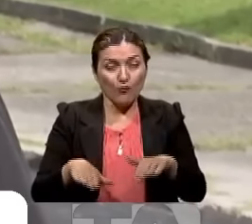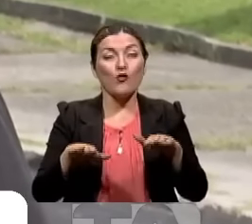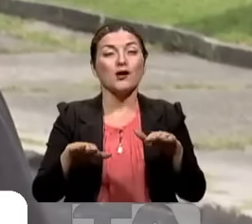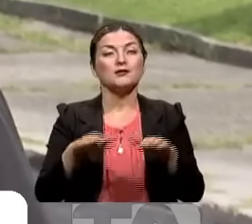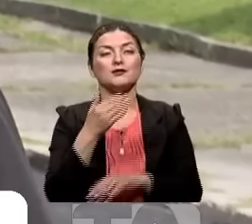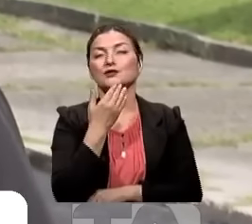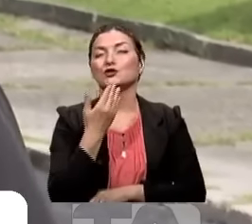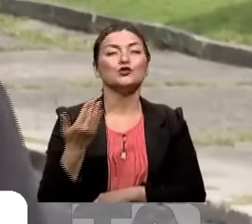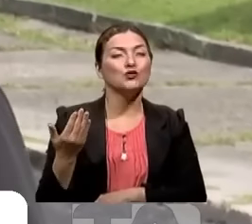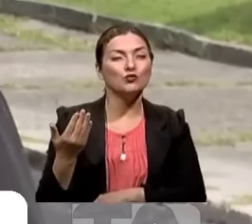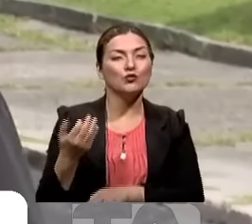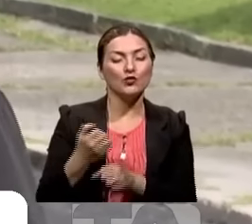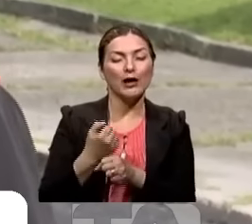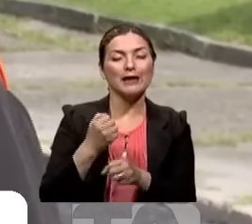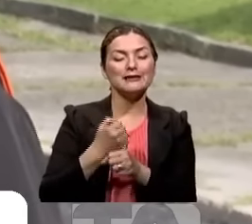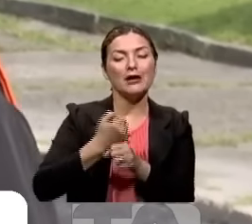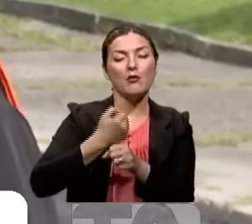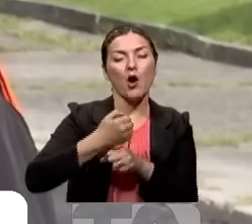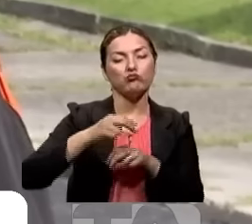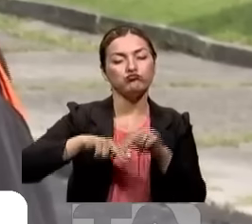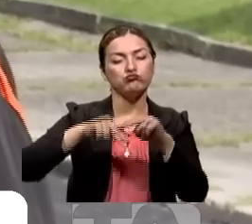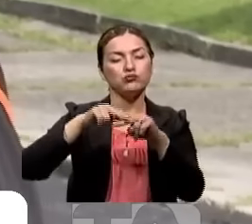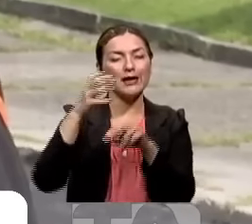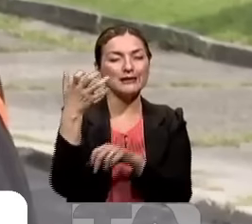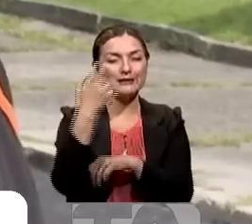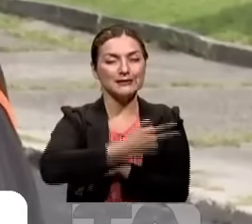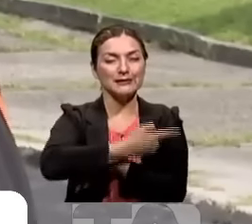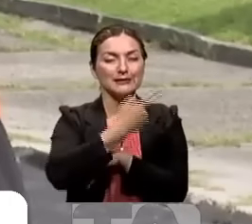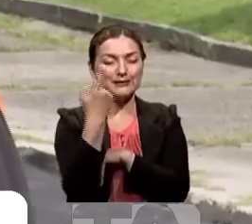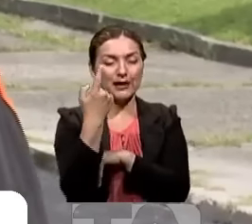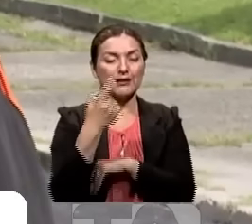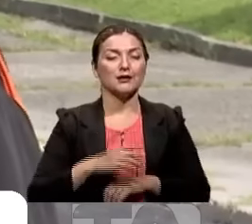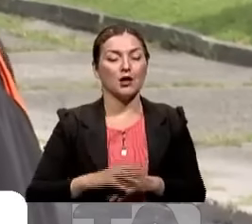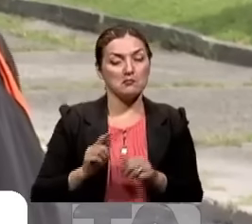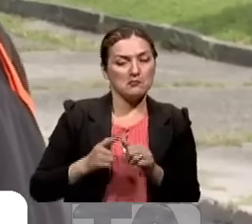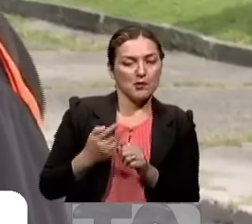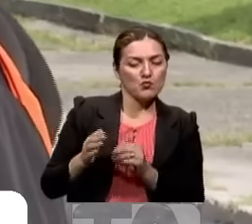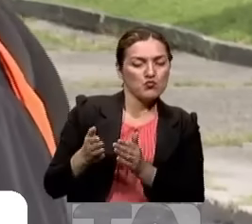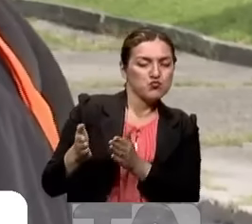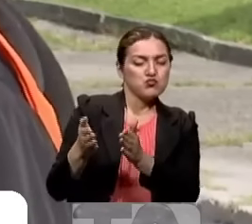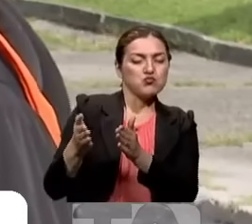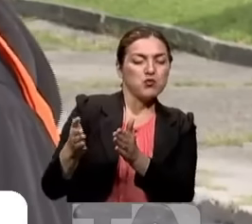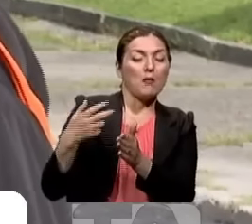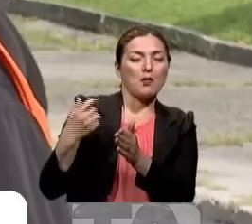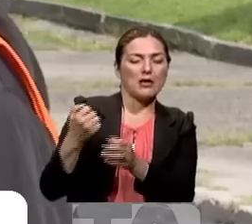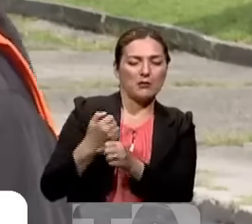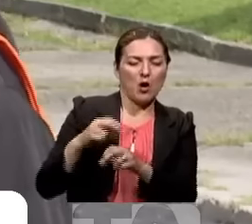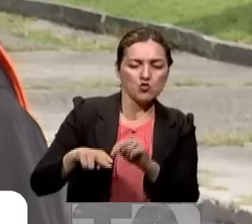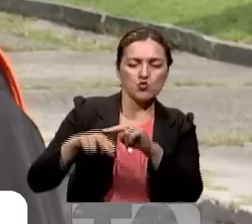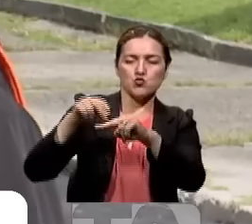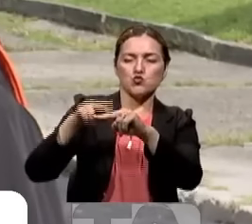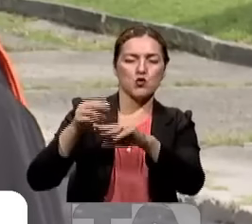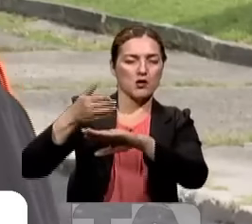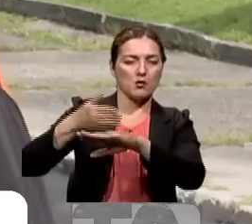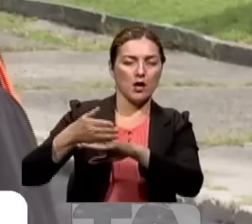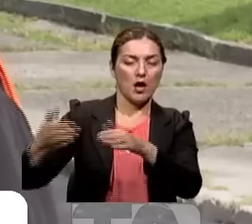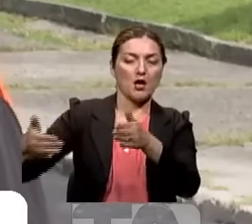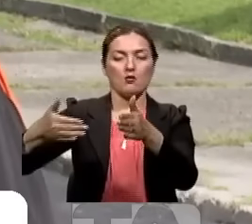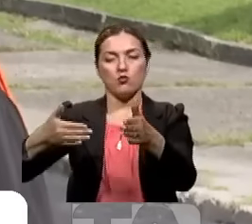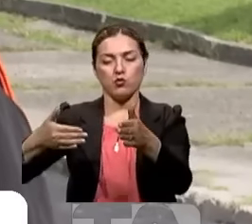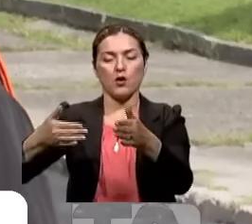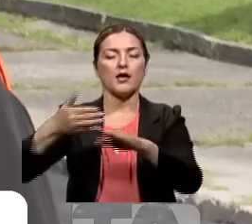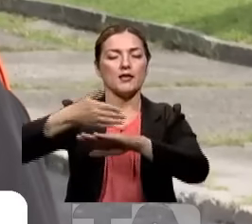está realizando en 15 días en el carril oriente-occidente en primera instancia para cerrar el tramo de subida y luego el